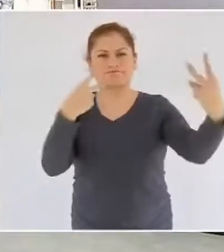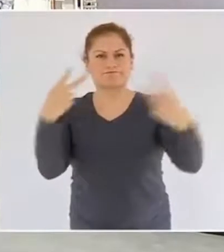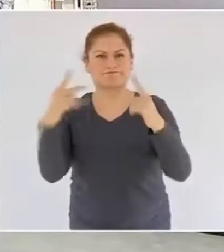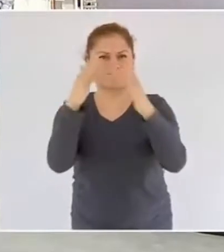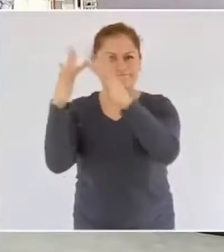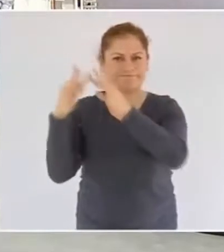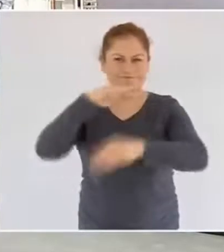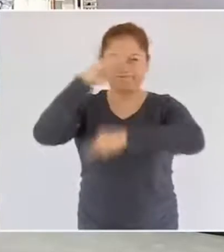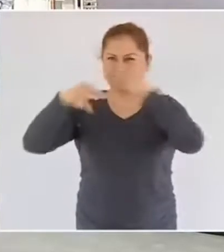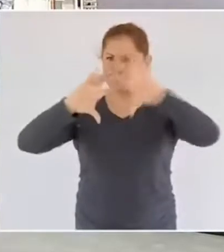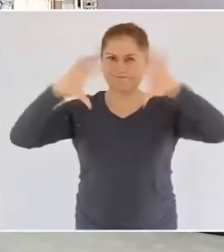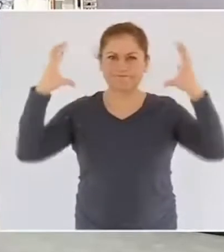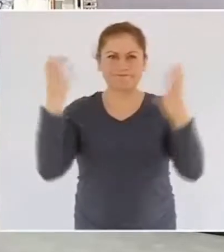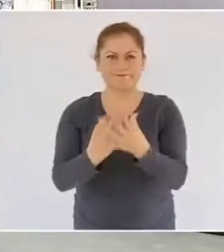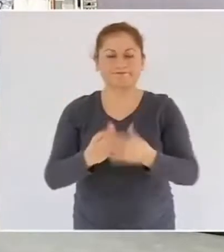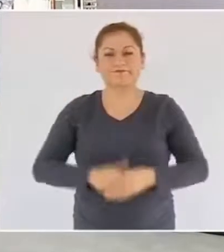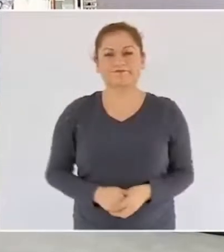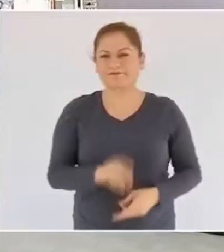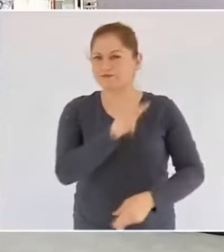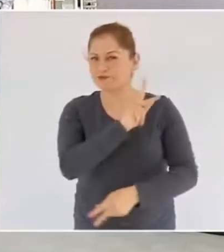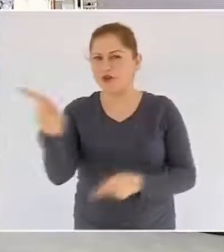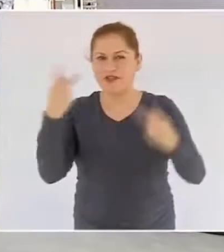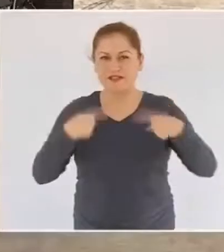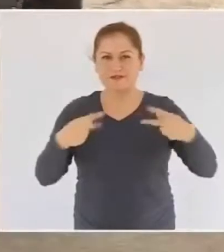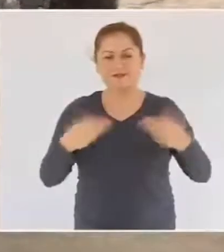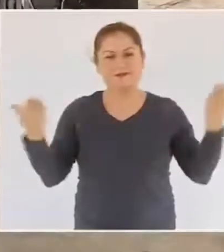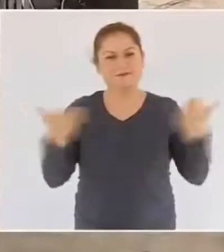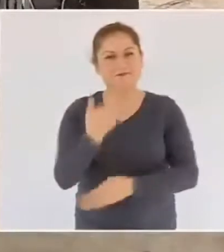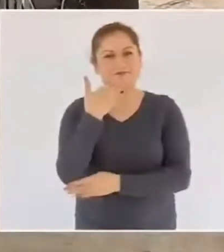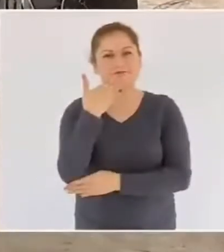mundo. Todas y todos ustedes sean bienvenidos.